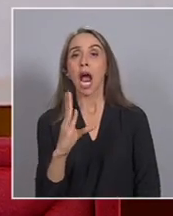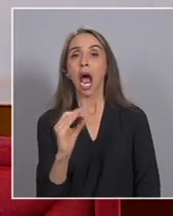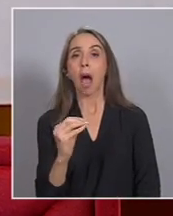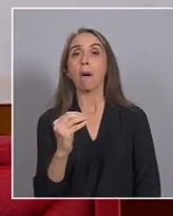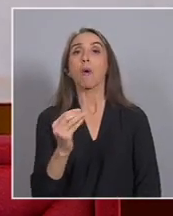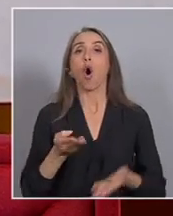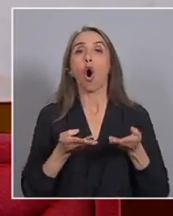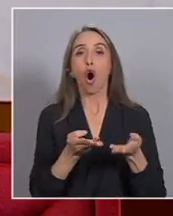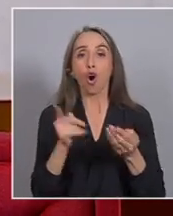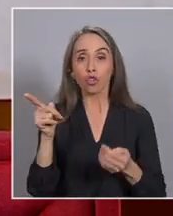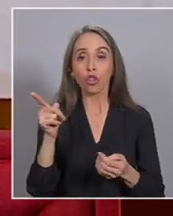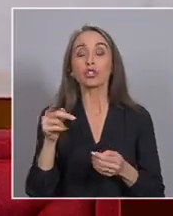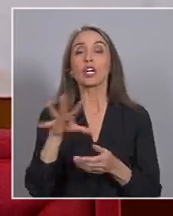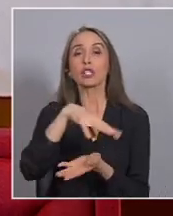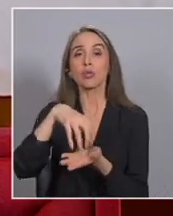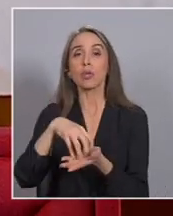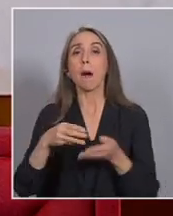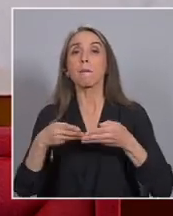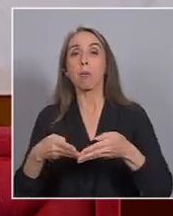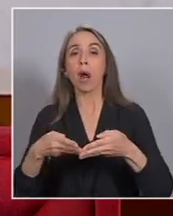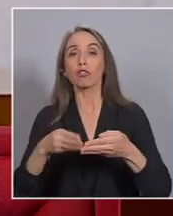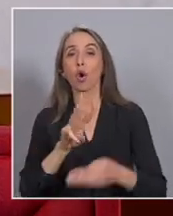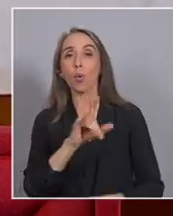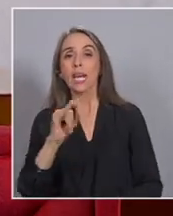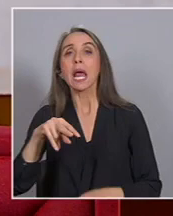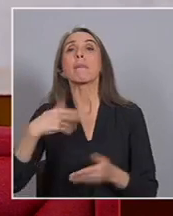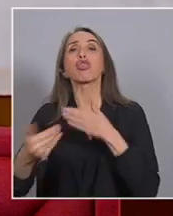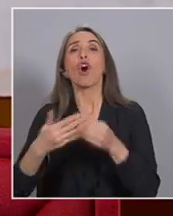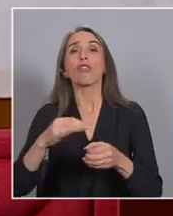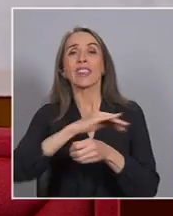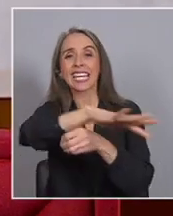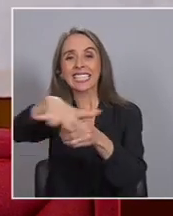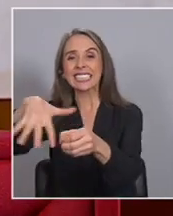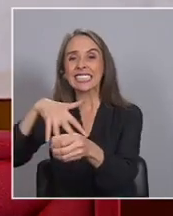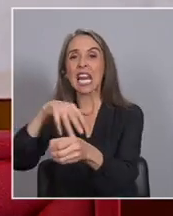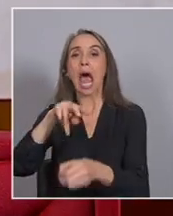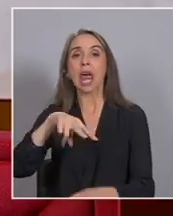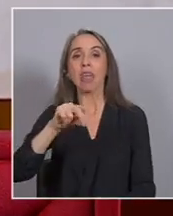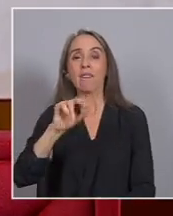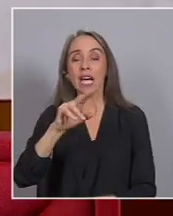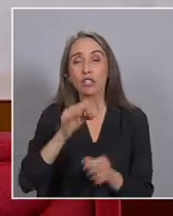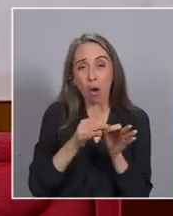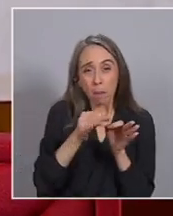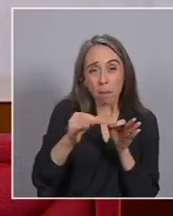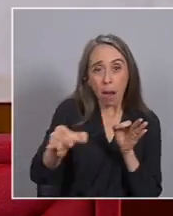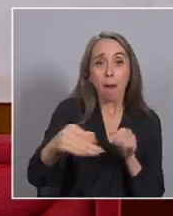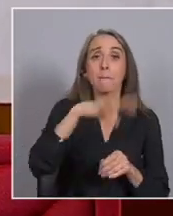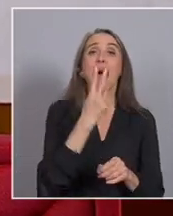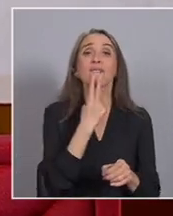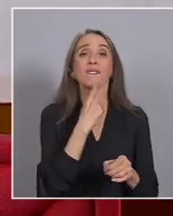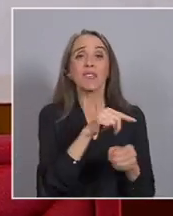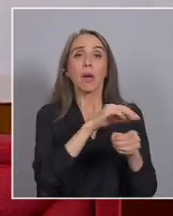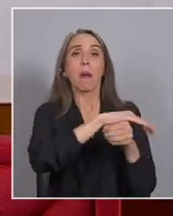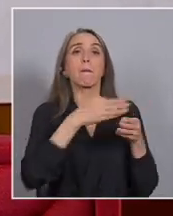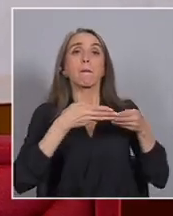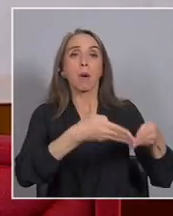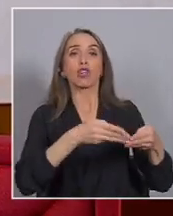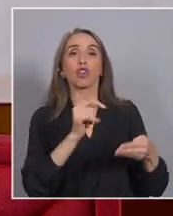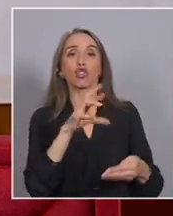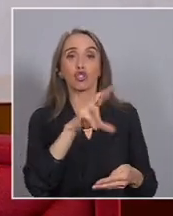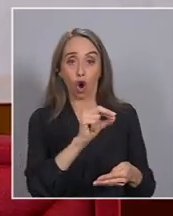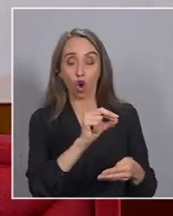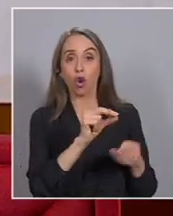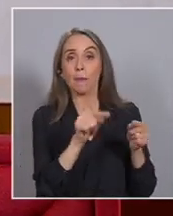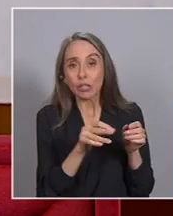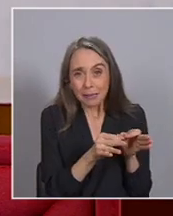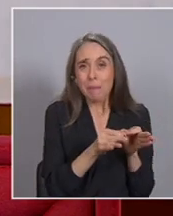Puerto Williams, en la isla de Navarino, prácticamente lo más al sur, el más poblado es Puerto Toro. Lo más al sur más poblado es Puerto